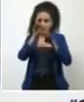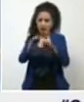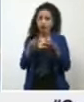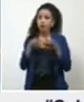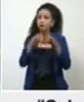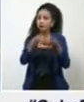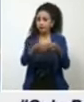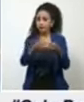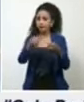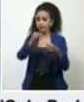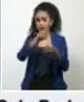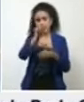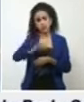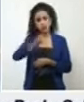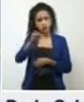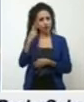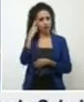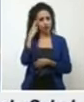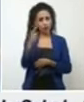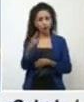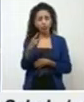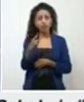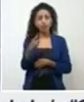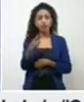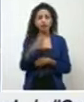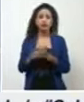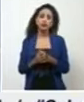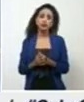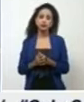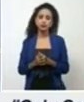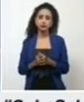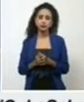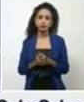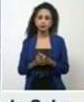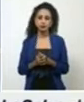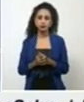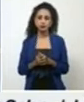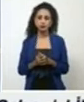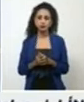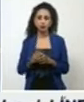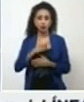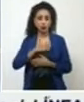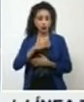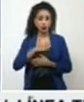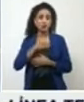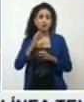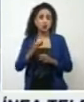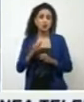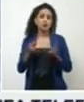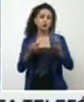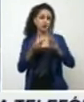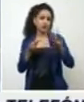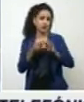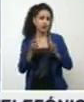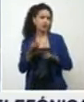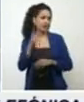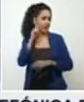que se han estado produciendo, y nuestros medios de información lo han estado brindando,